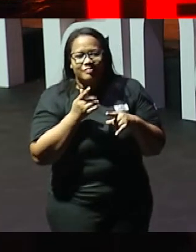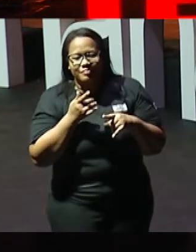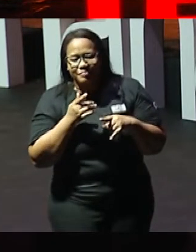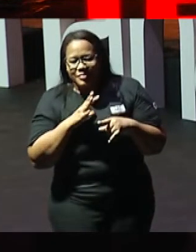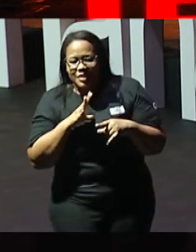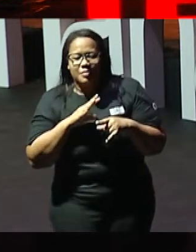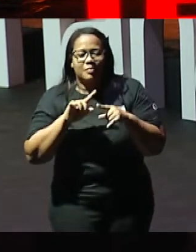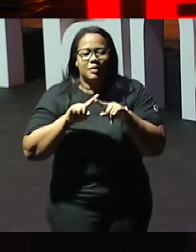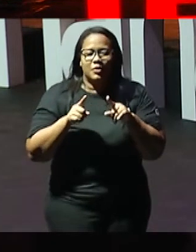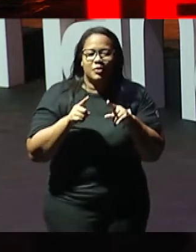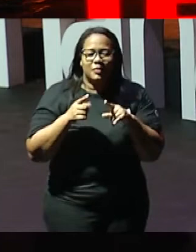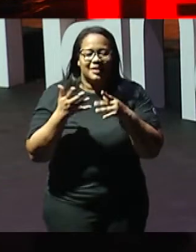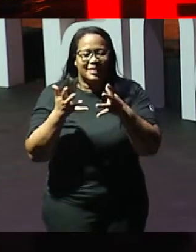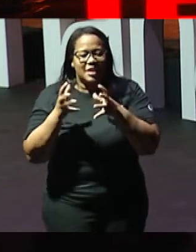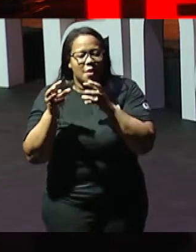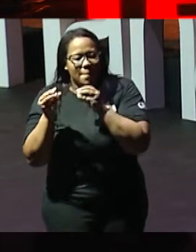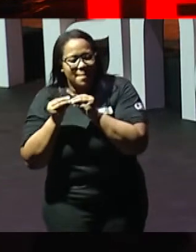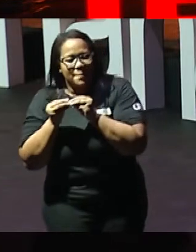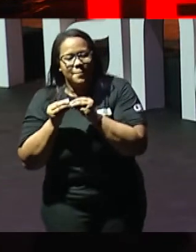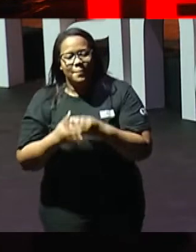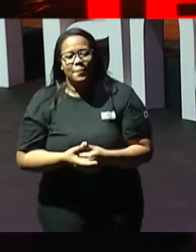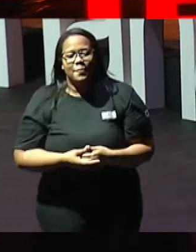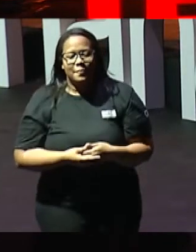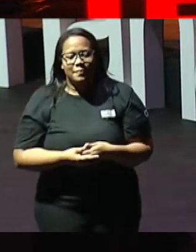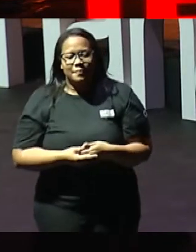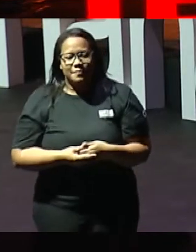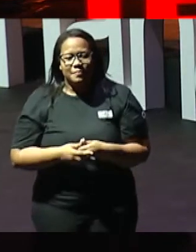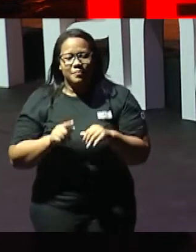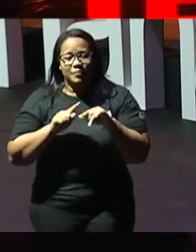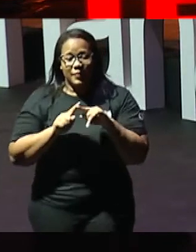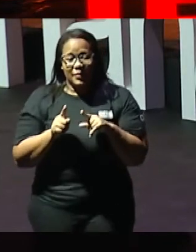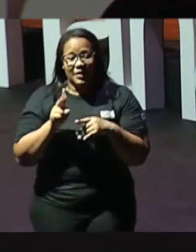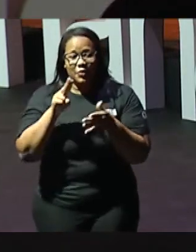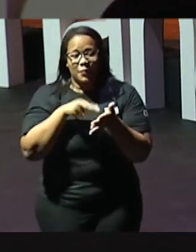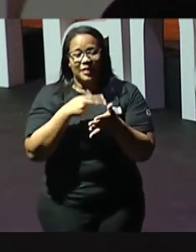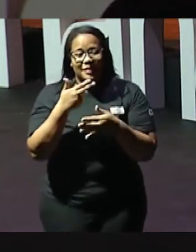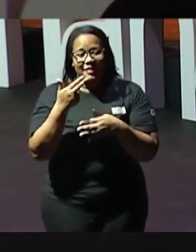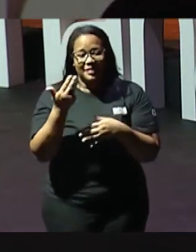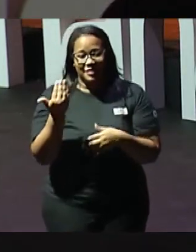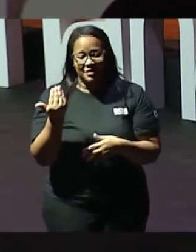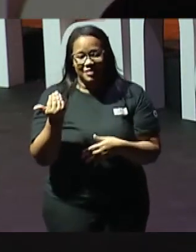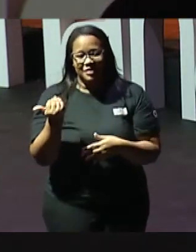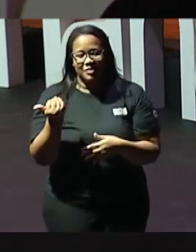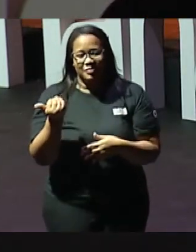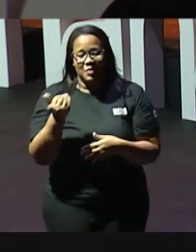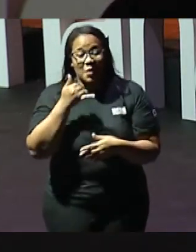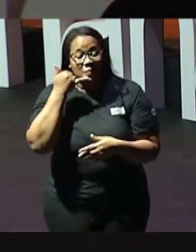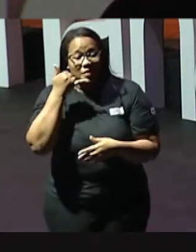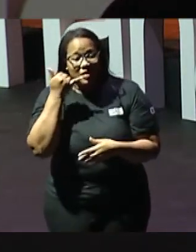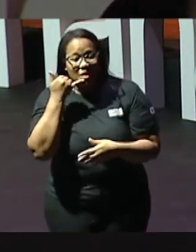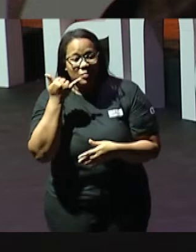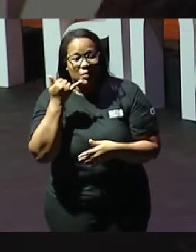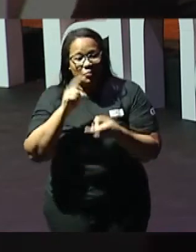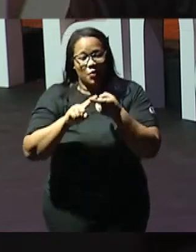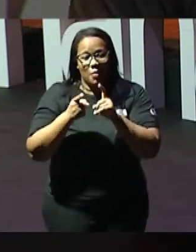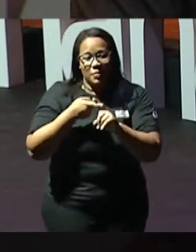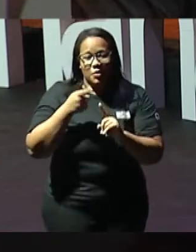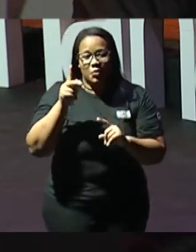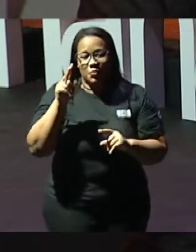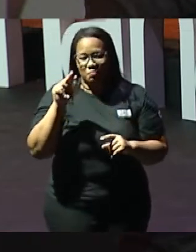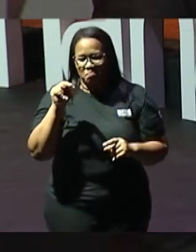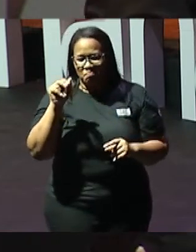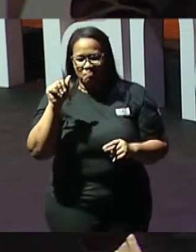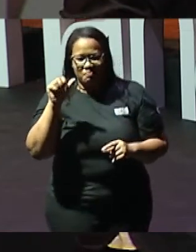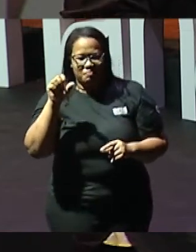y de repente el 2015 me llaman 1 pana nadie la abogada actriz productora